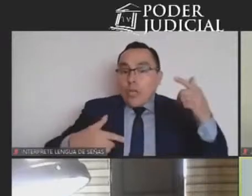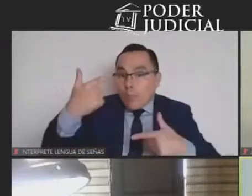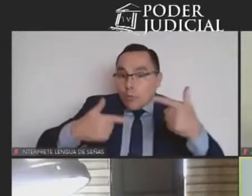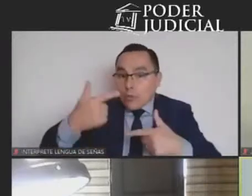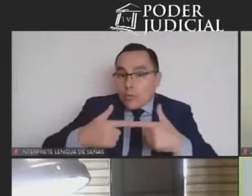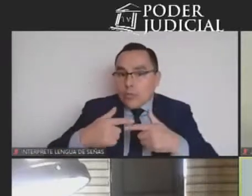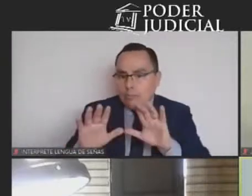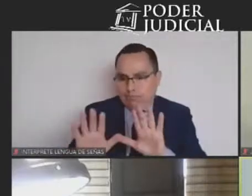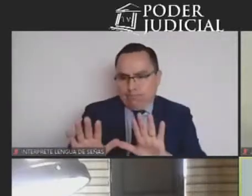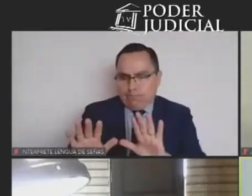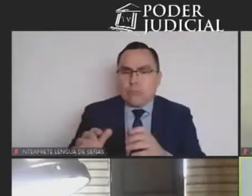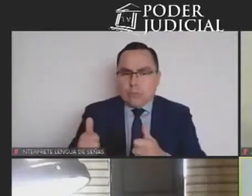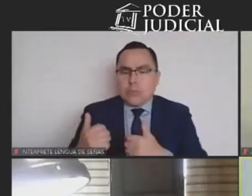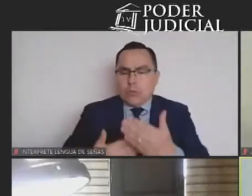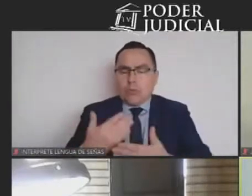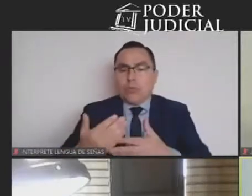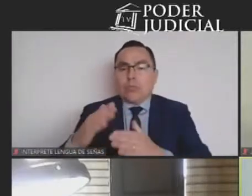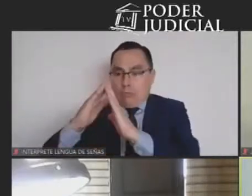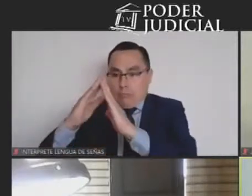sostenida de la Corte es